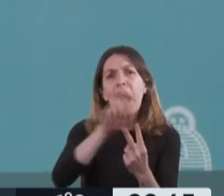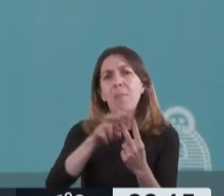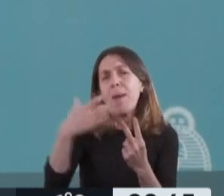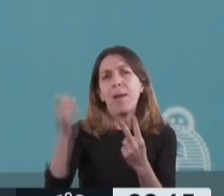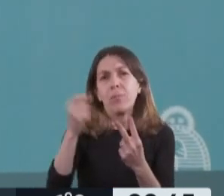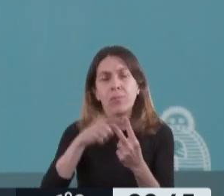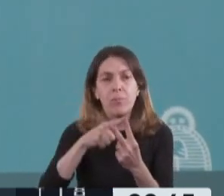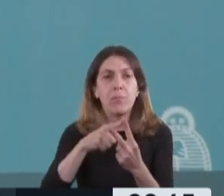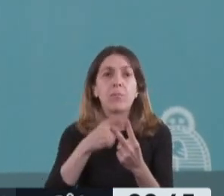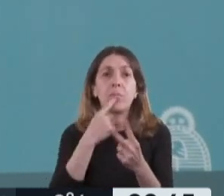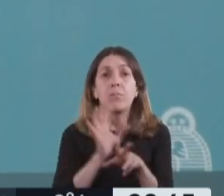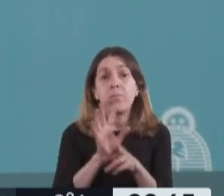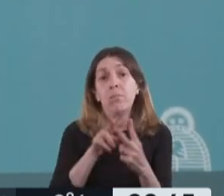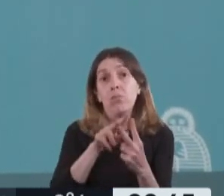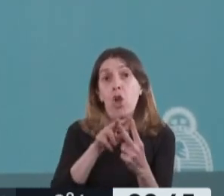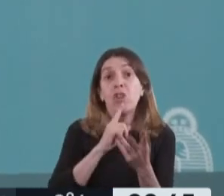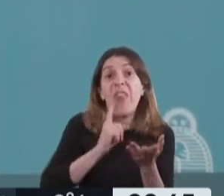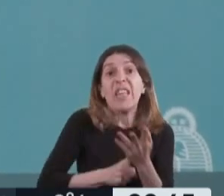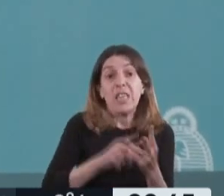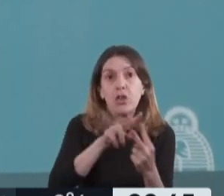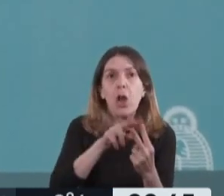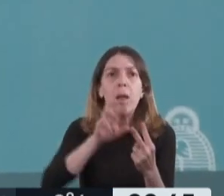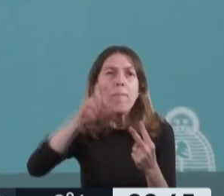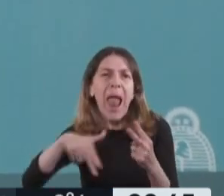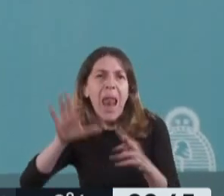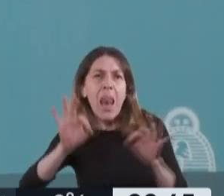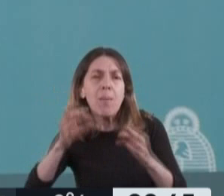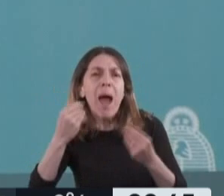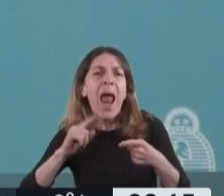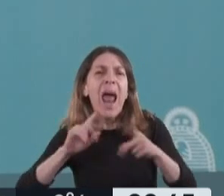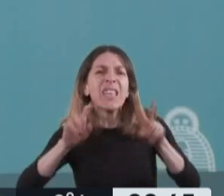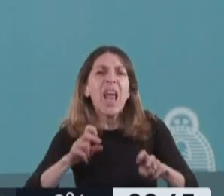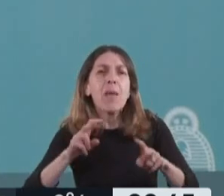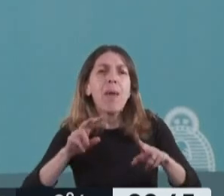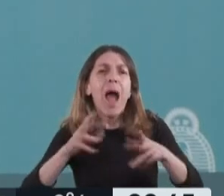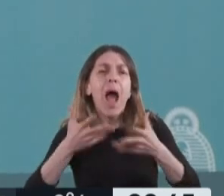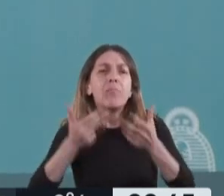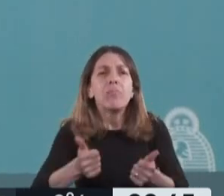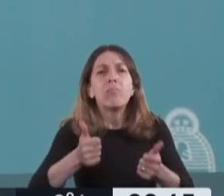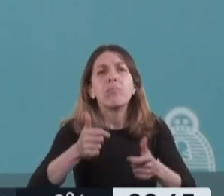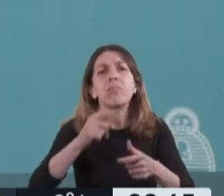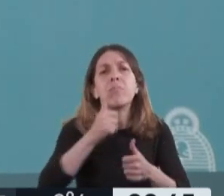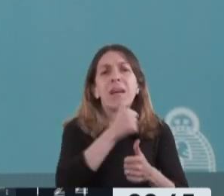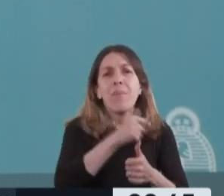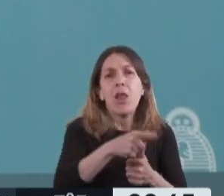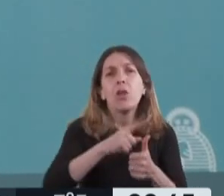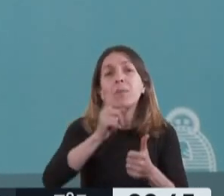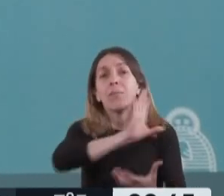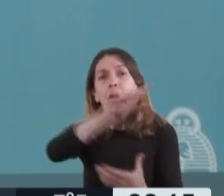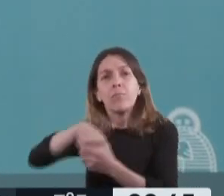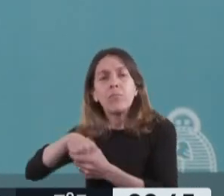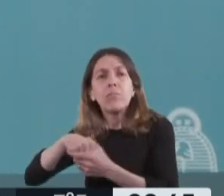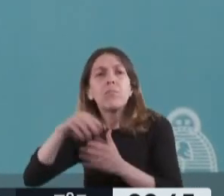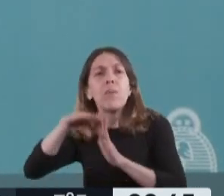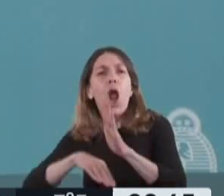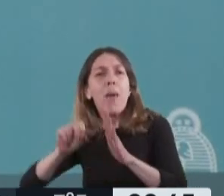son una de las distintas estrategias en relación a la política de medicamentos que se suman al programa remediar al que acceden 19